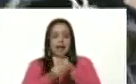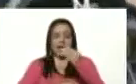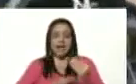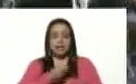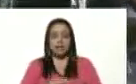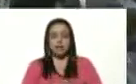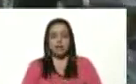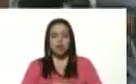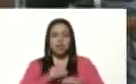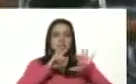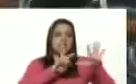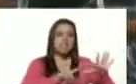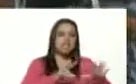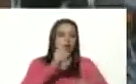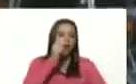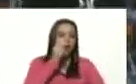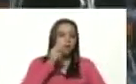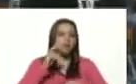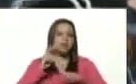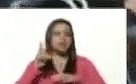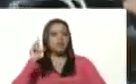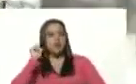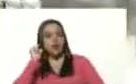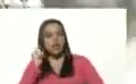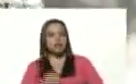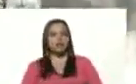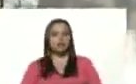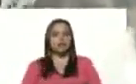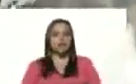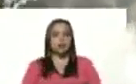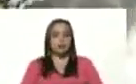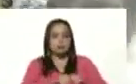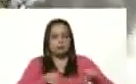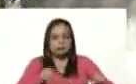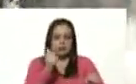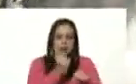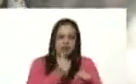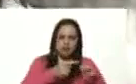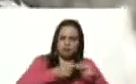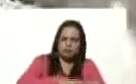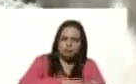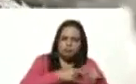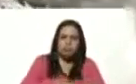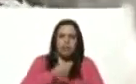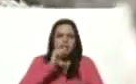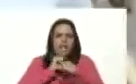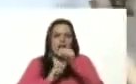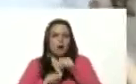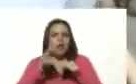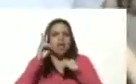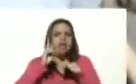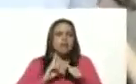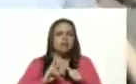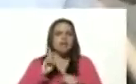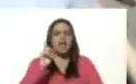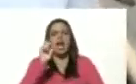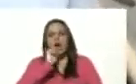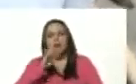por 7 hombres y mujeres, albañil, plomero de agua potable y agua servida,